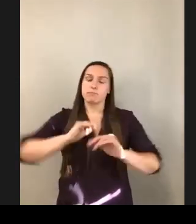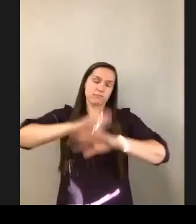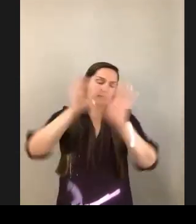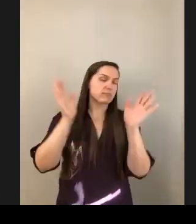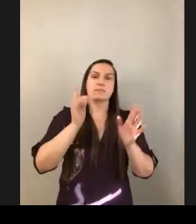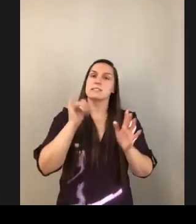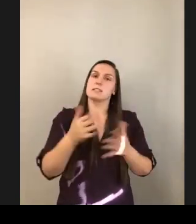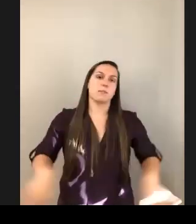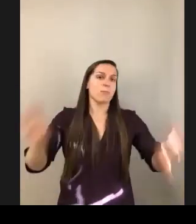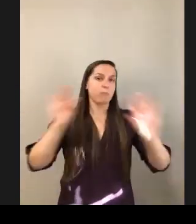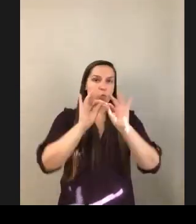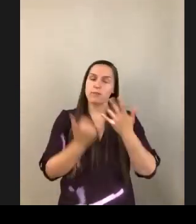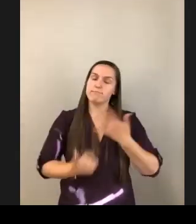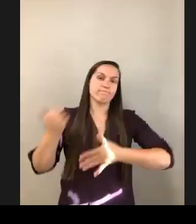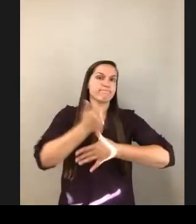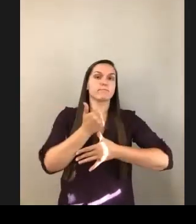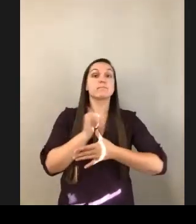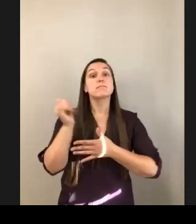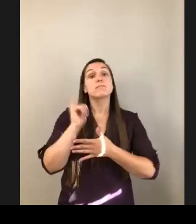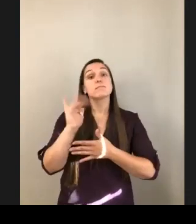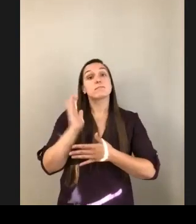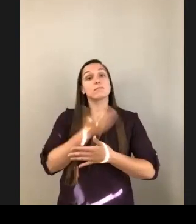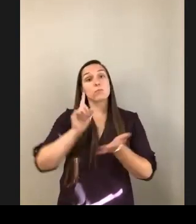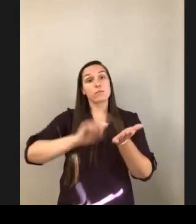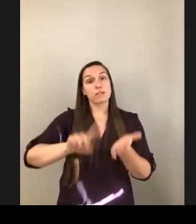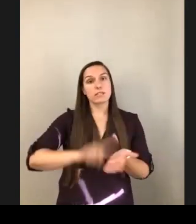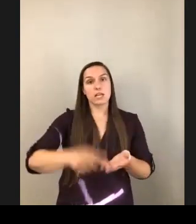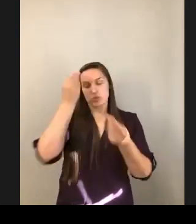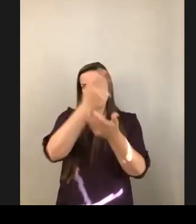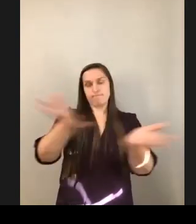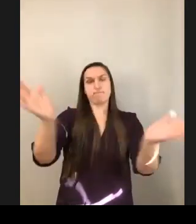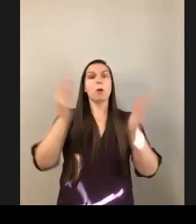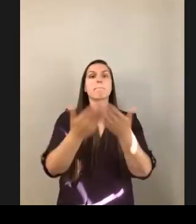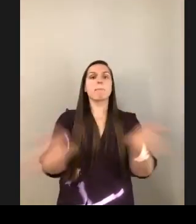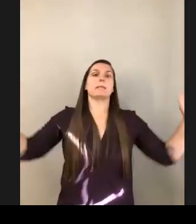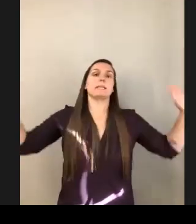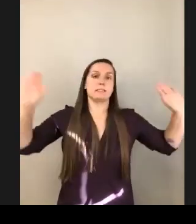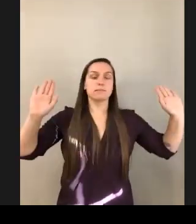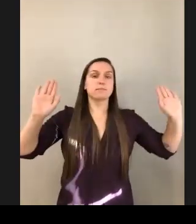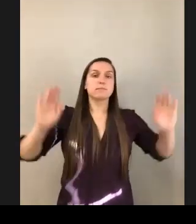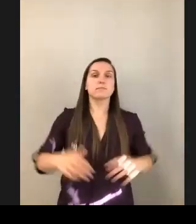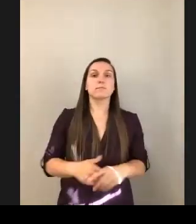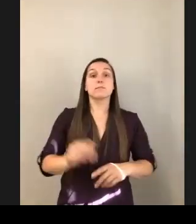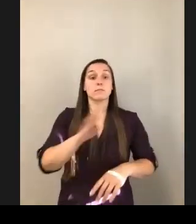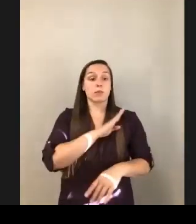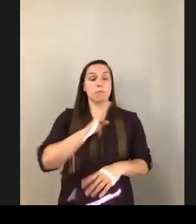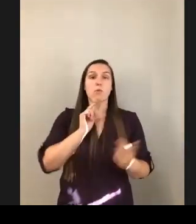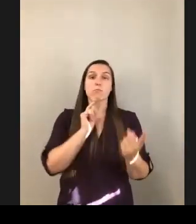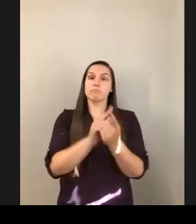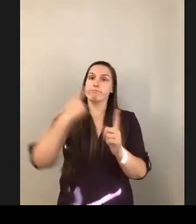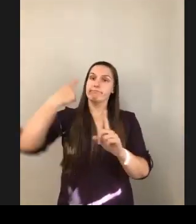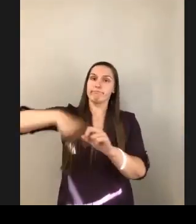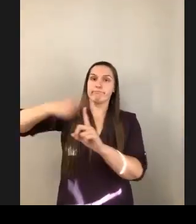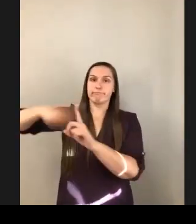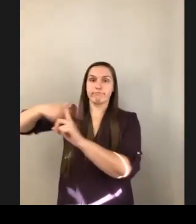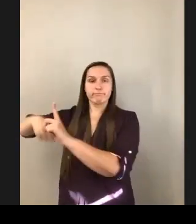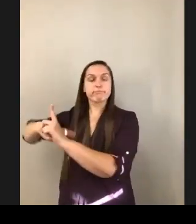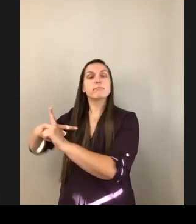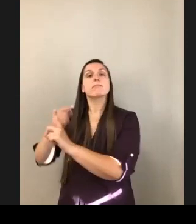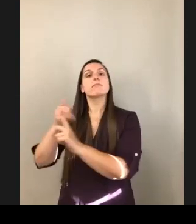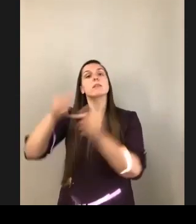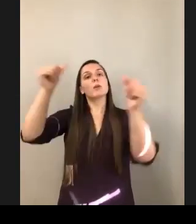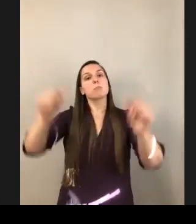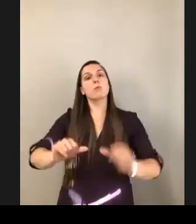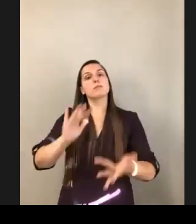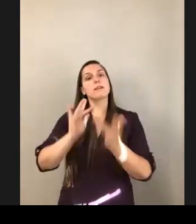transparencia es muy importante. También hacemos lo mismo. Las investigaciones son públicos. La